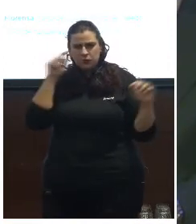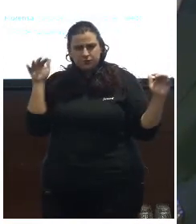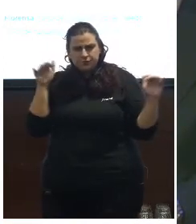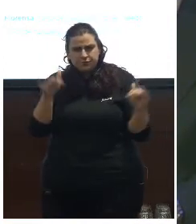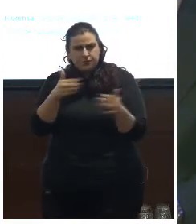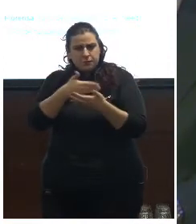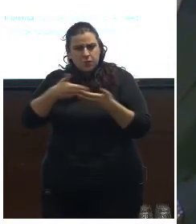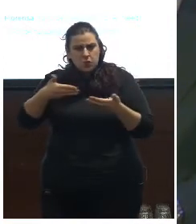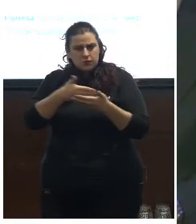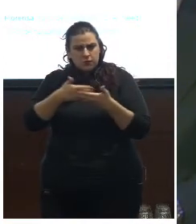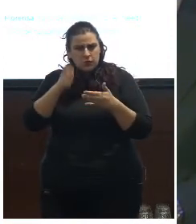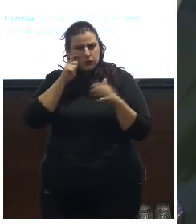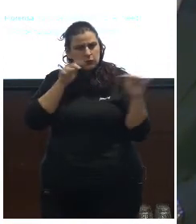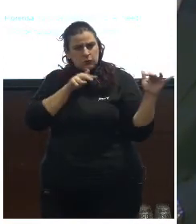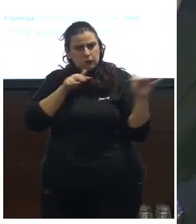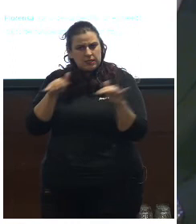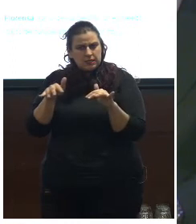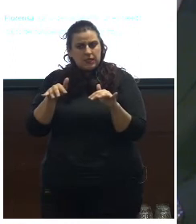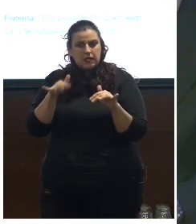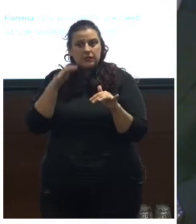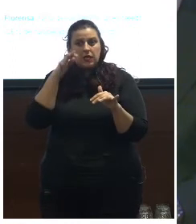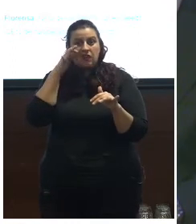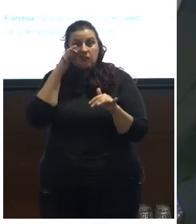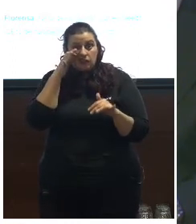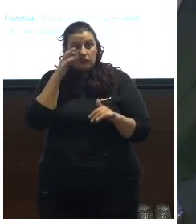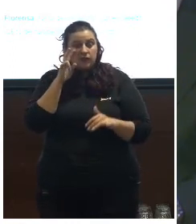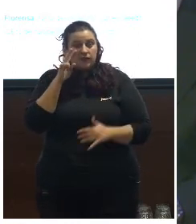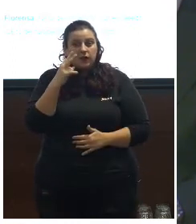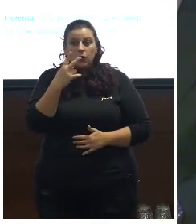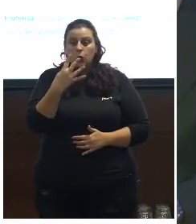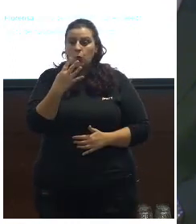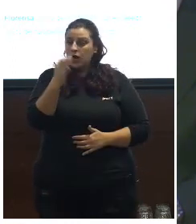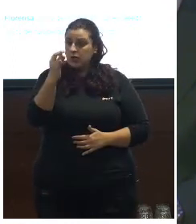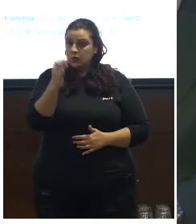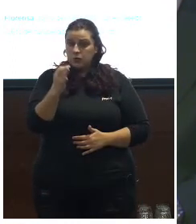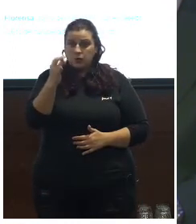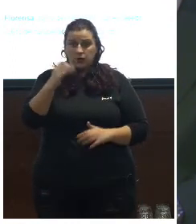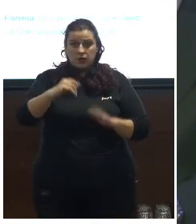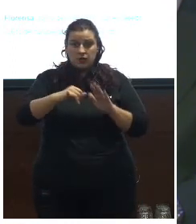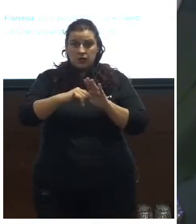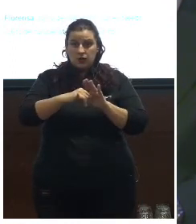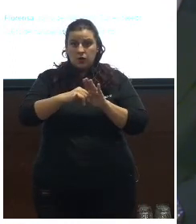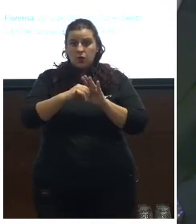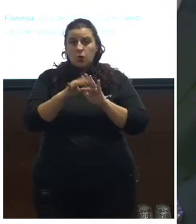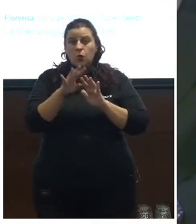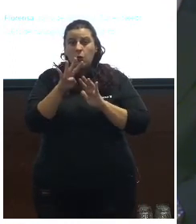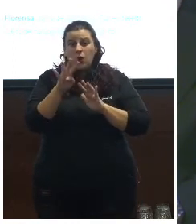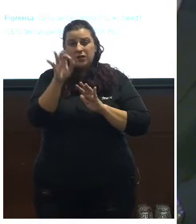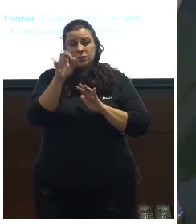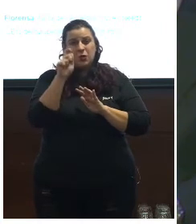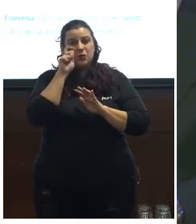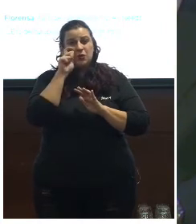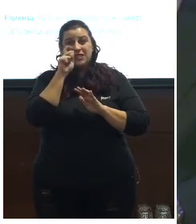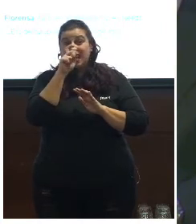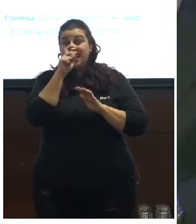millones y millones, vimos que no llegaba al 4%, apenas lo rozaba, la cantidad de turistas mayores de